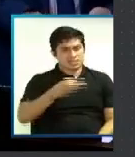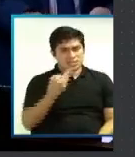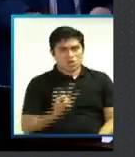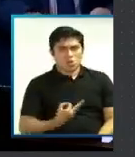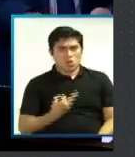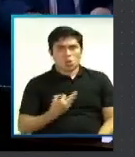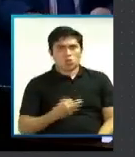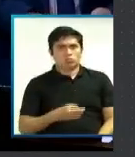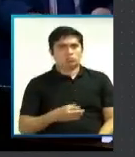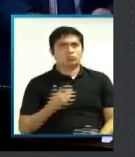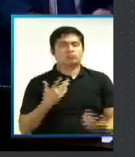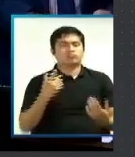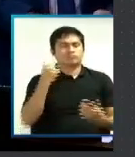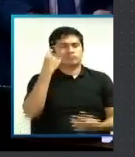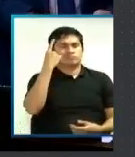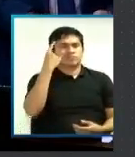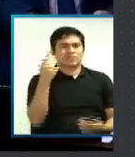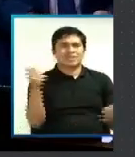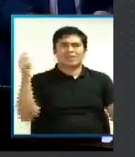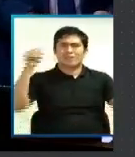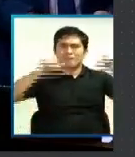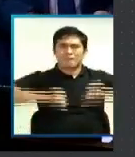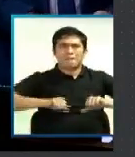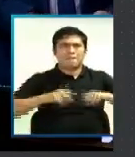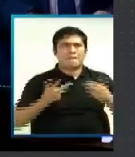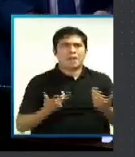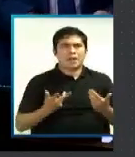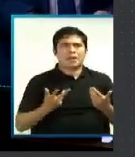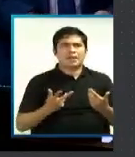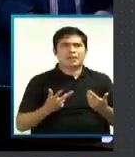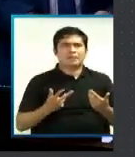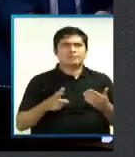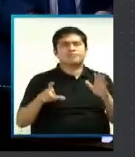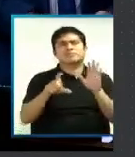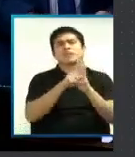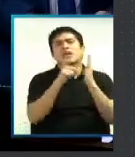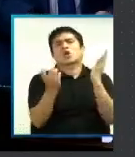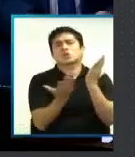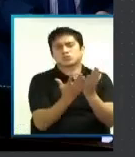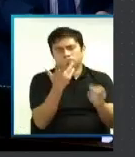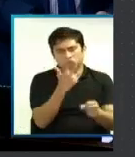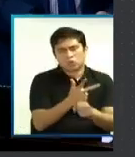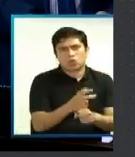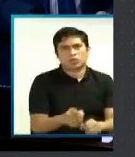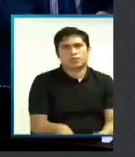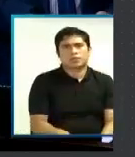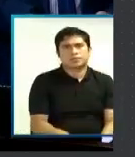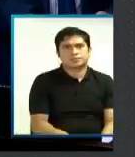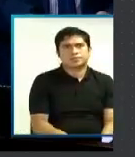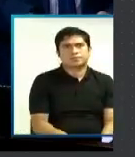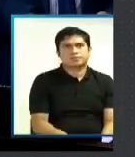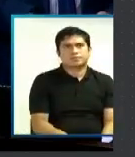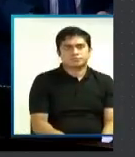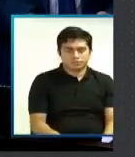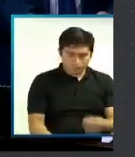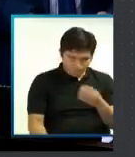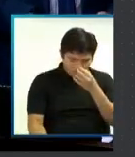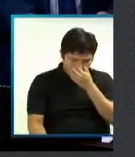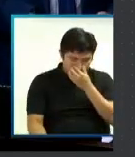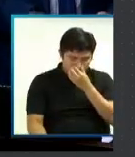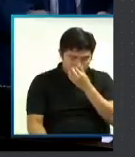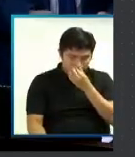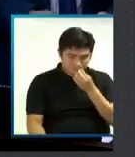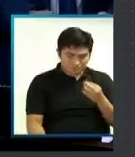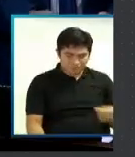que de ustedes a su criterio están en peligro? Somos guatemaltecos y tenemos ese derecho como tal. A